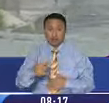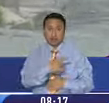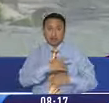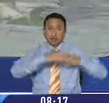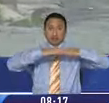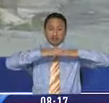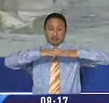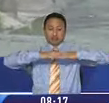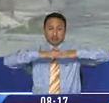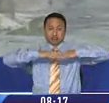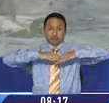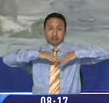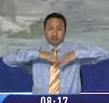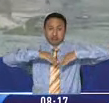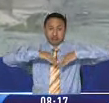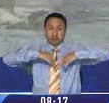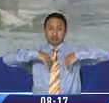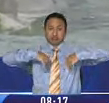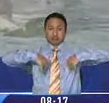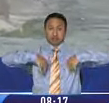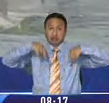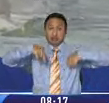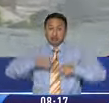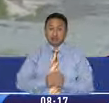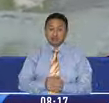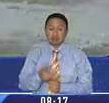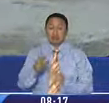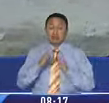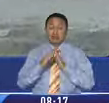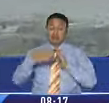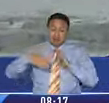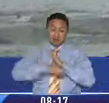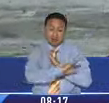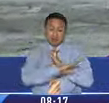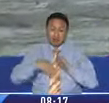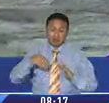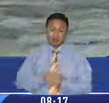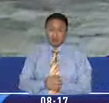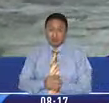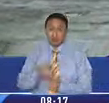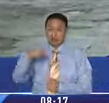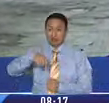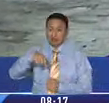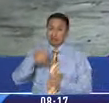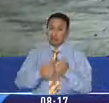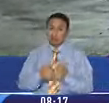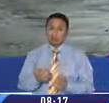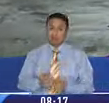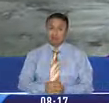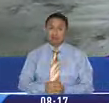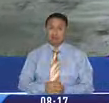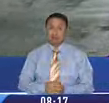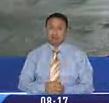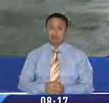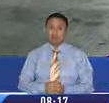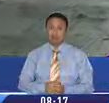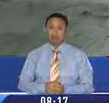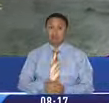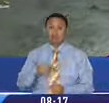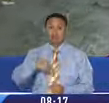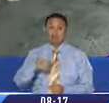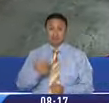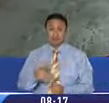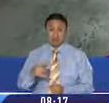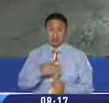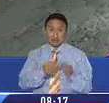está hundiendo y es entrada y salida de a la casa, entonces sí estamos perjudicados. Ya no es suficiente entonces el